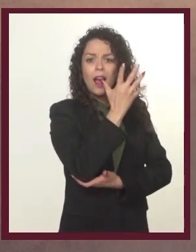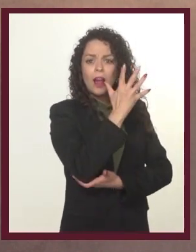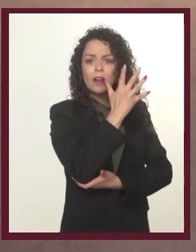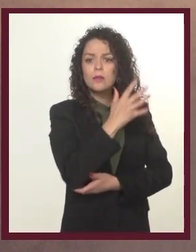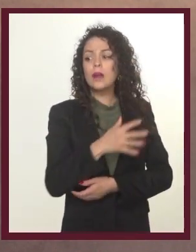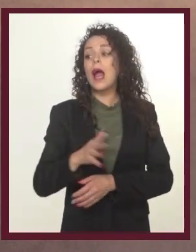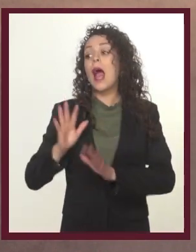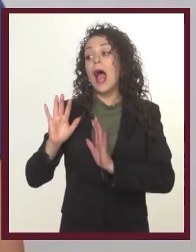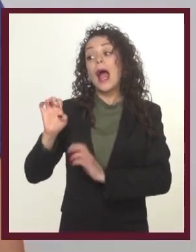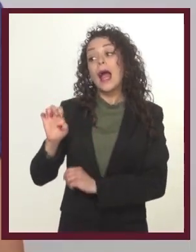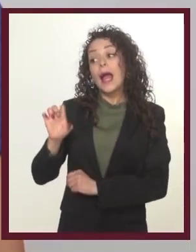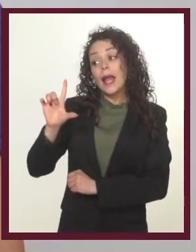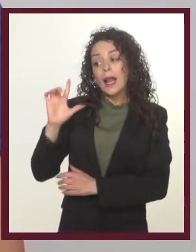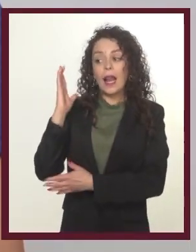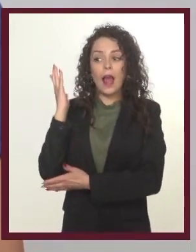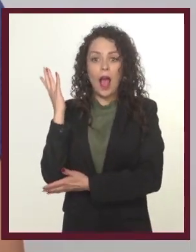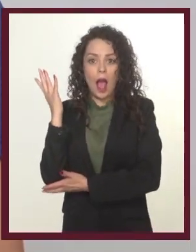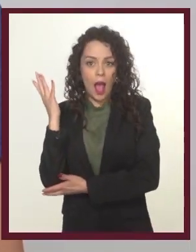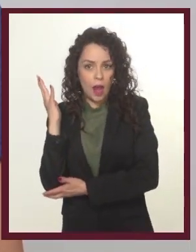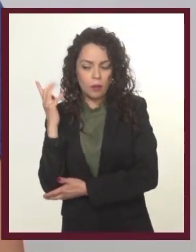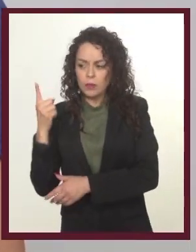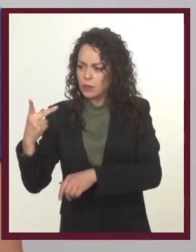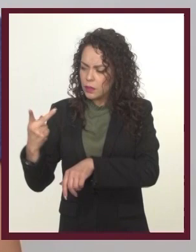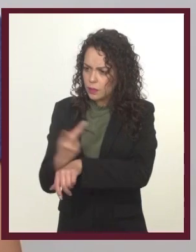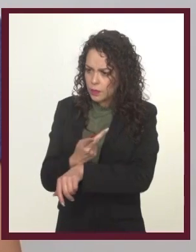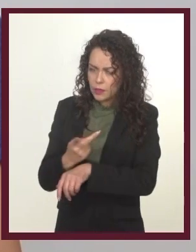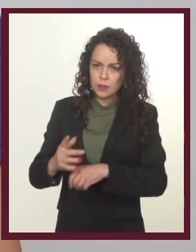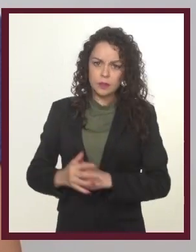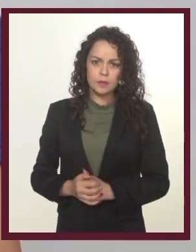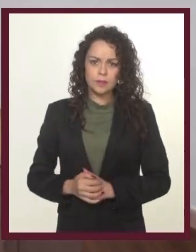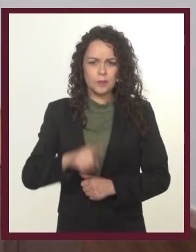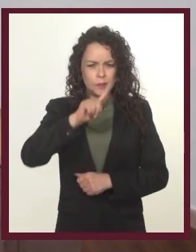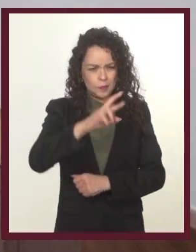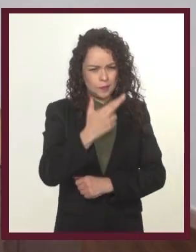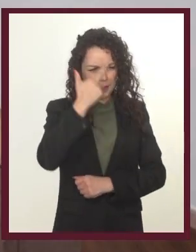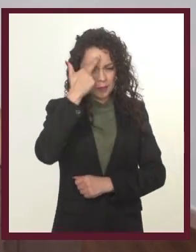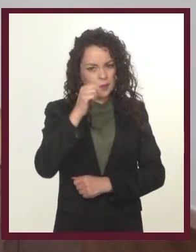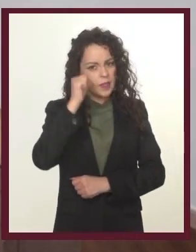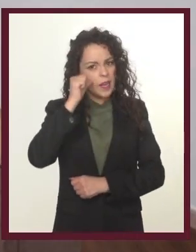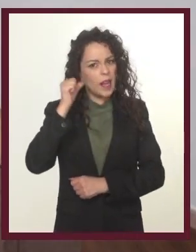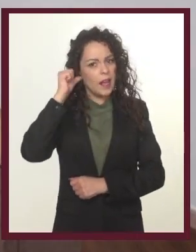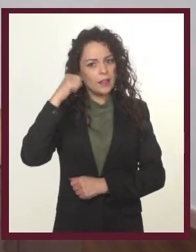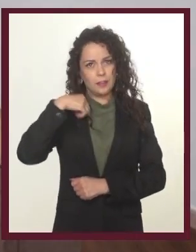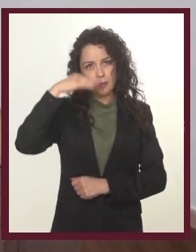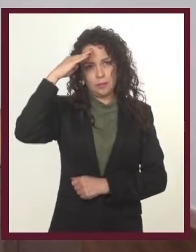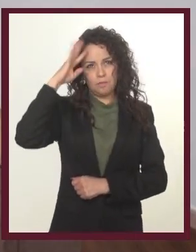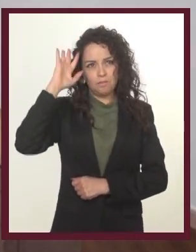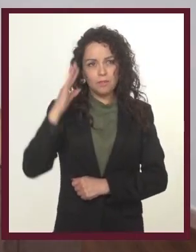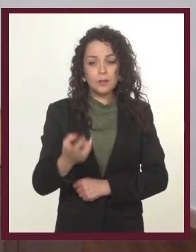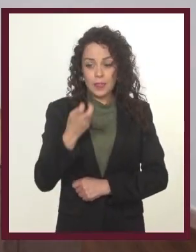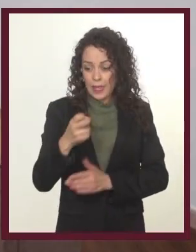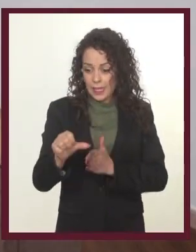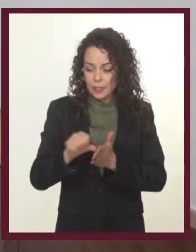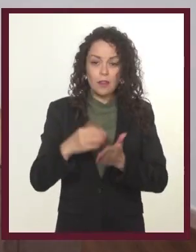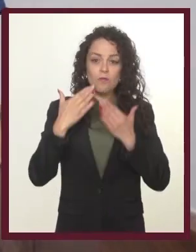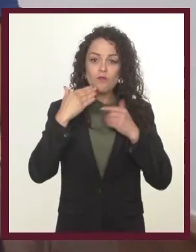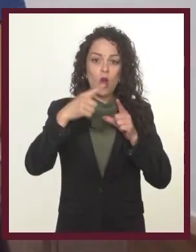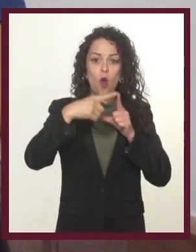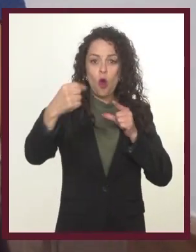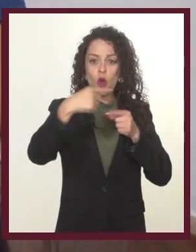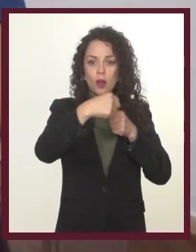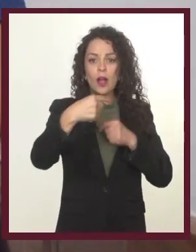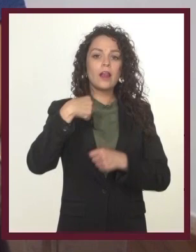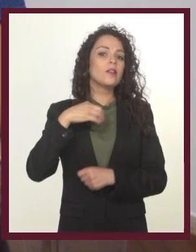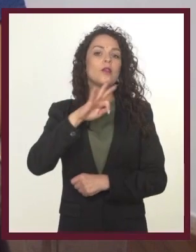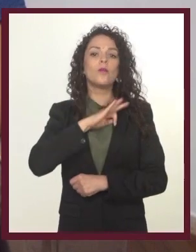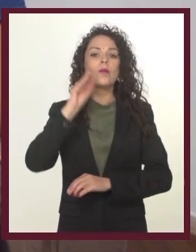afuera. Ah, el árbol. Pues, ¿qué le pasó? ¿Te acuerdas que ayer se me ocurrió que como estos meses no tiene hojas, le podía